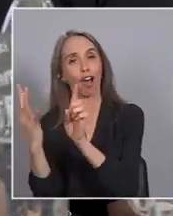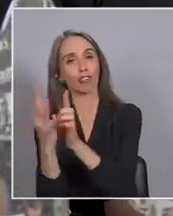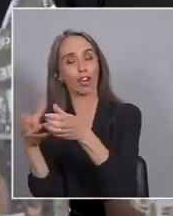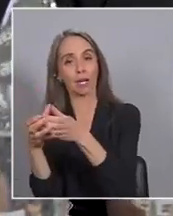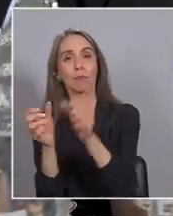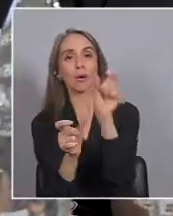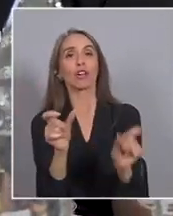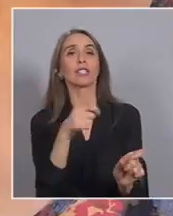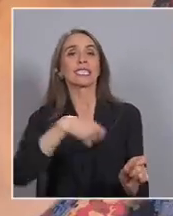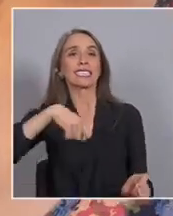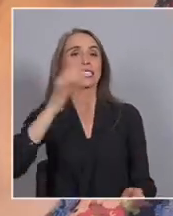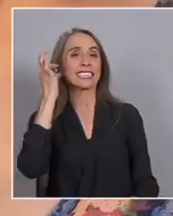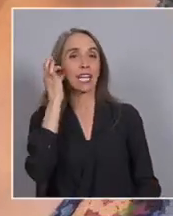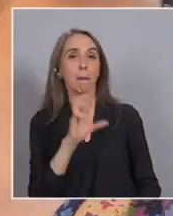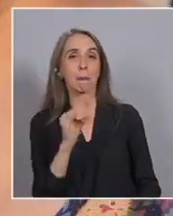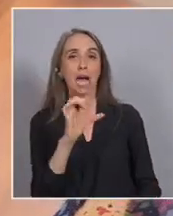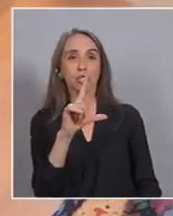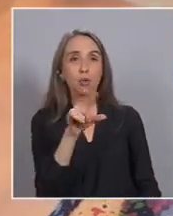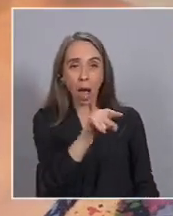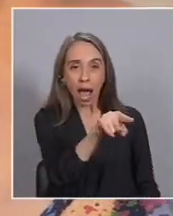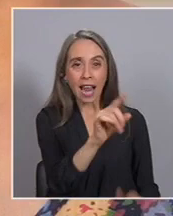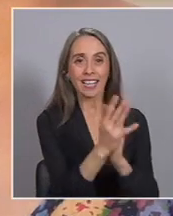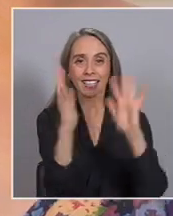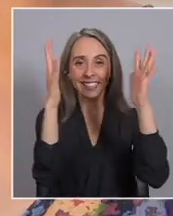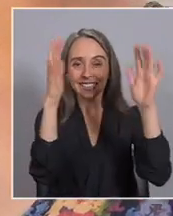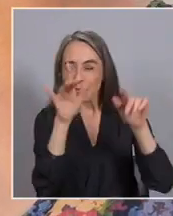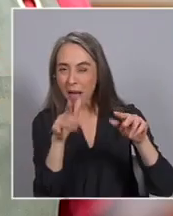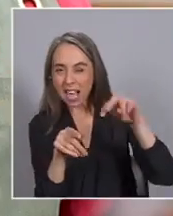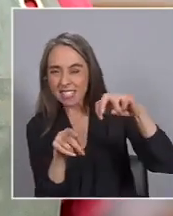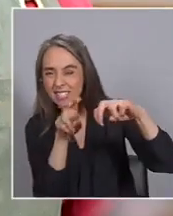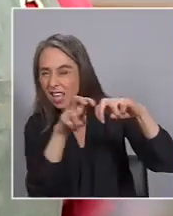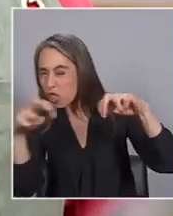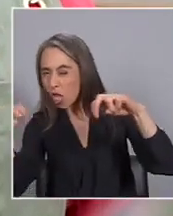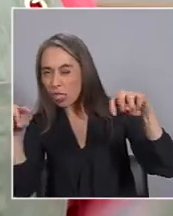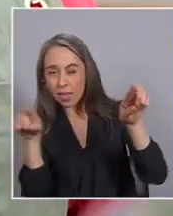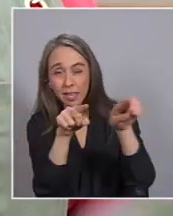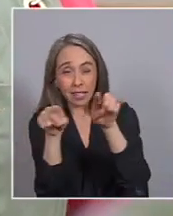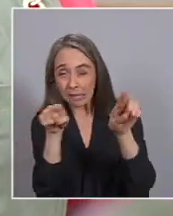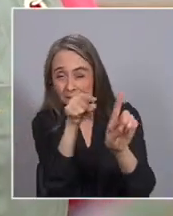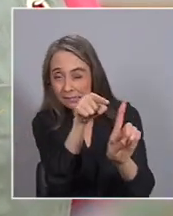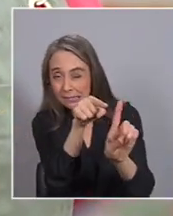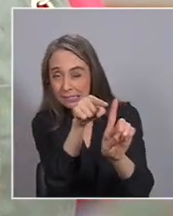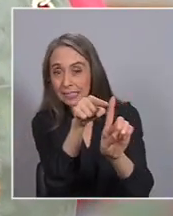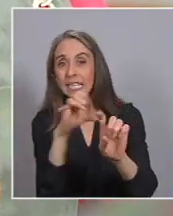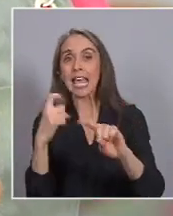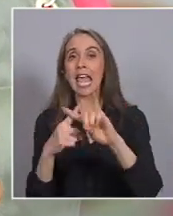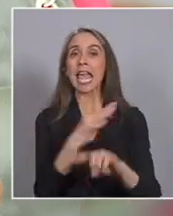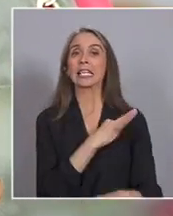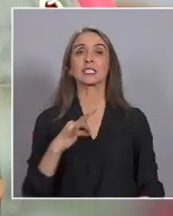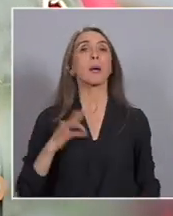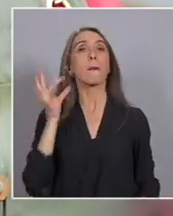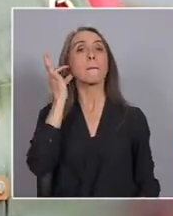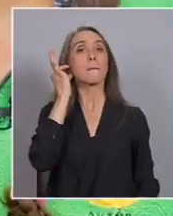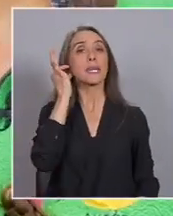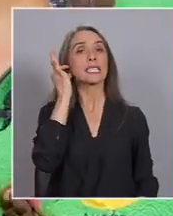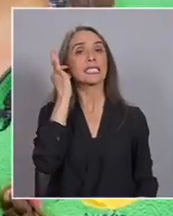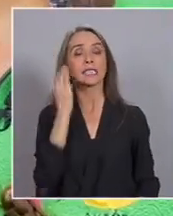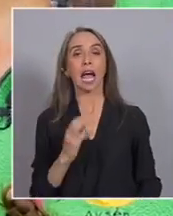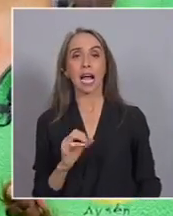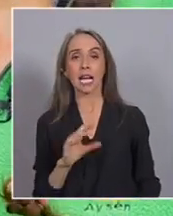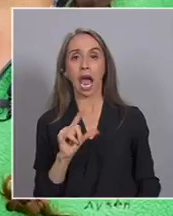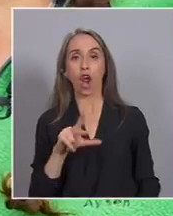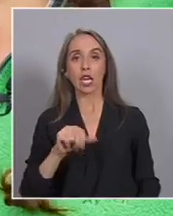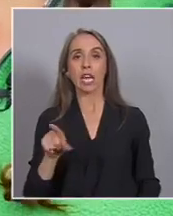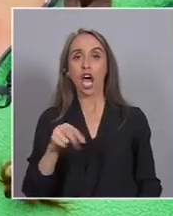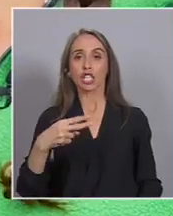a la senadora Pascual, que por ahí está, y a la exministra Carolina